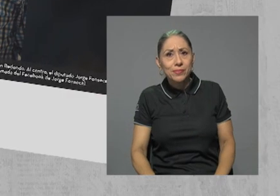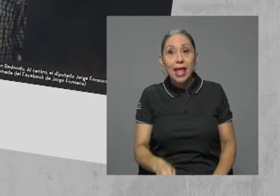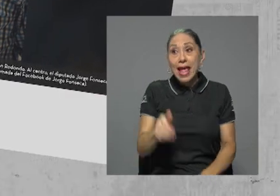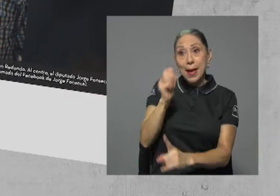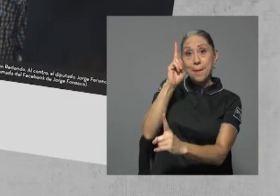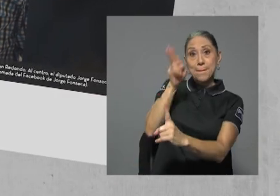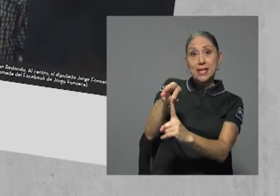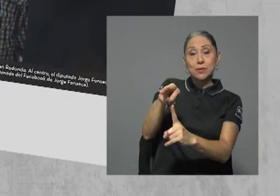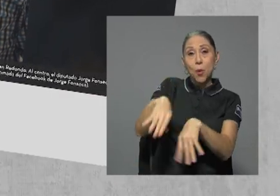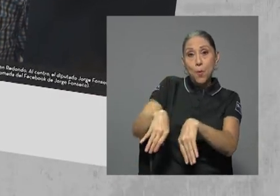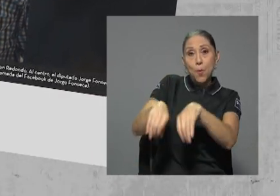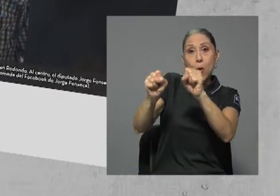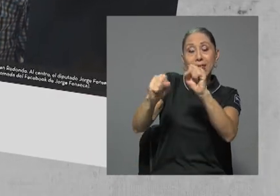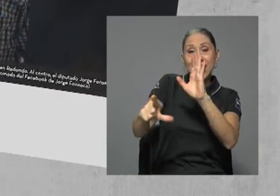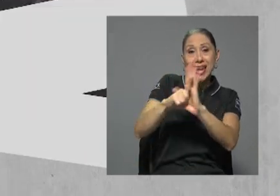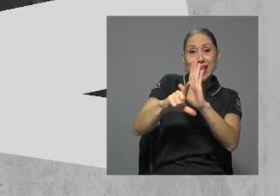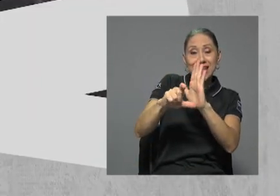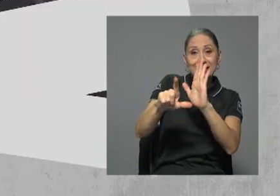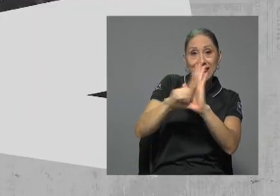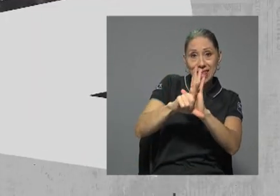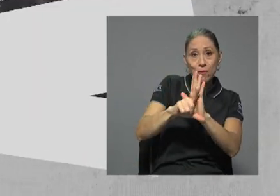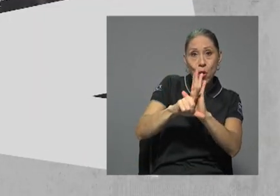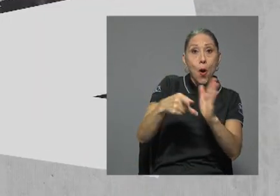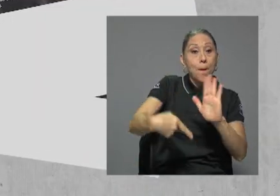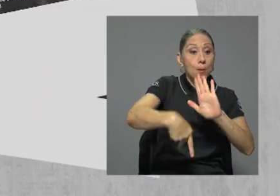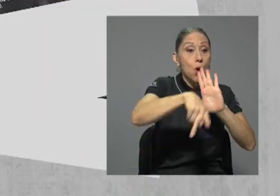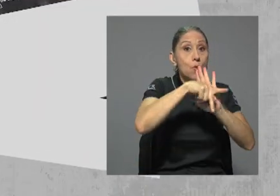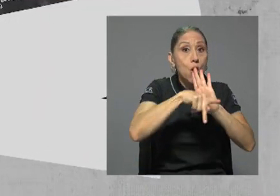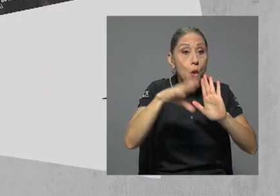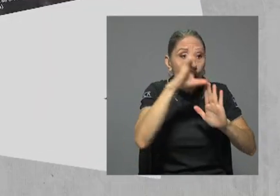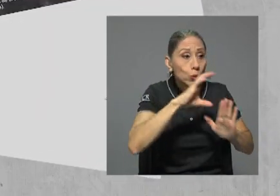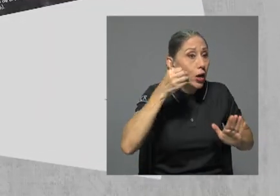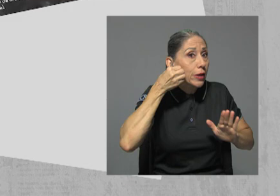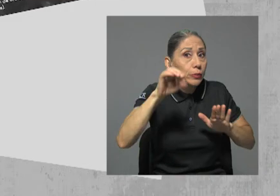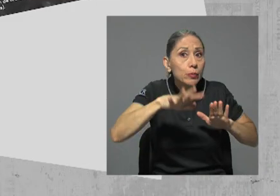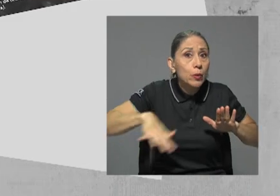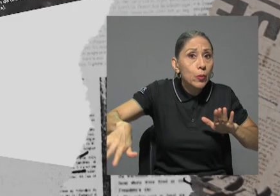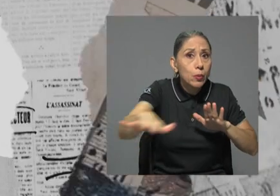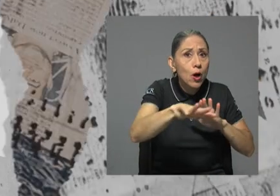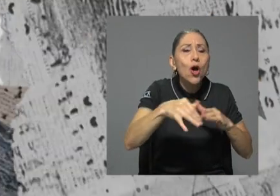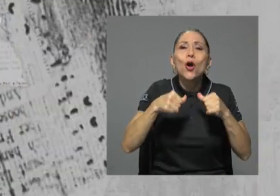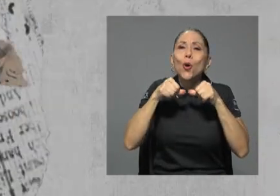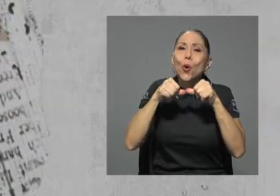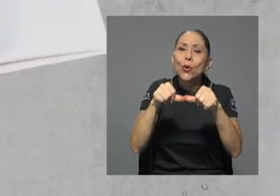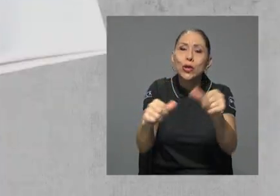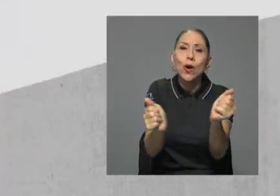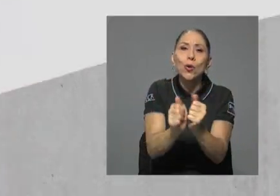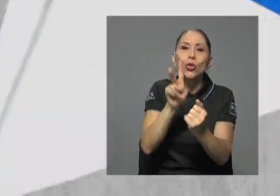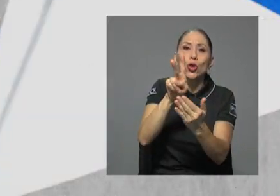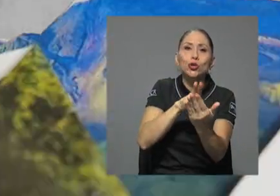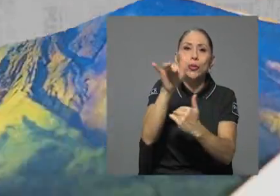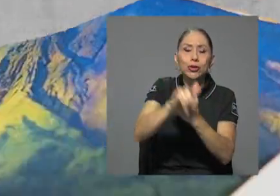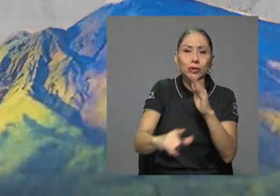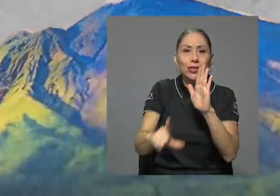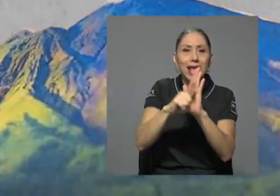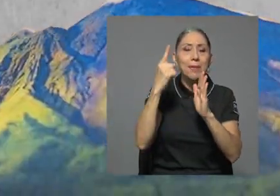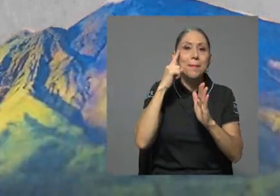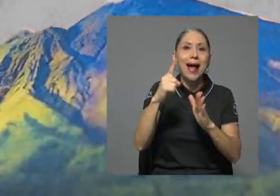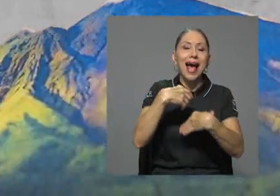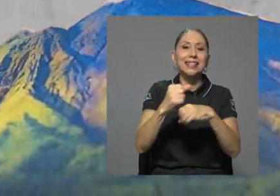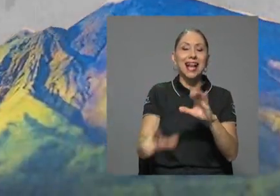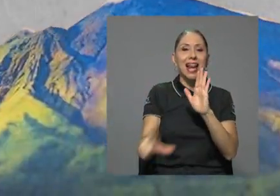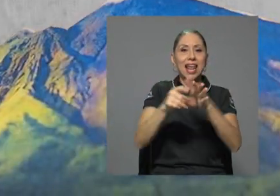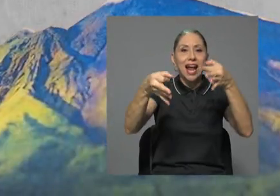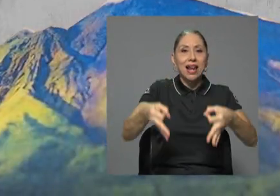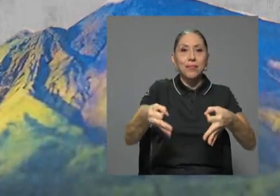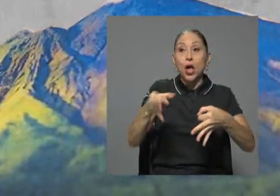legislativo que prohibió la minería industrial a cielo abierto mantiene dos proyectos de ley para legalizar la costa rica- describió e